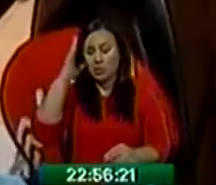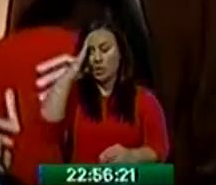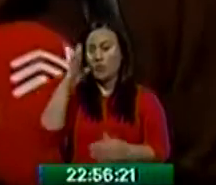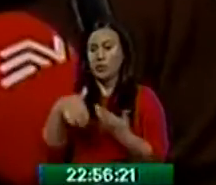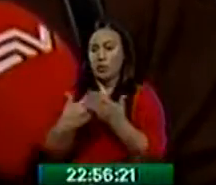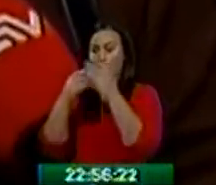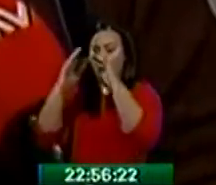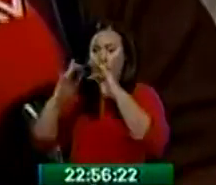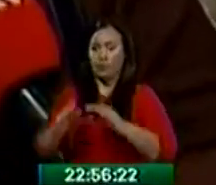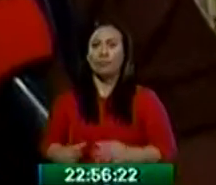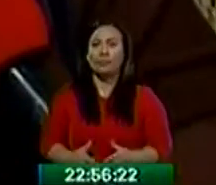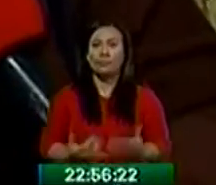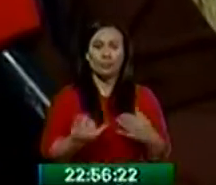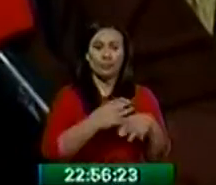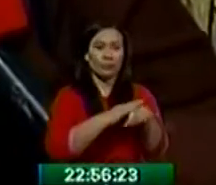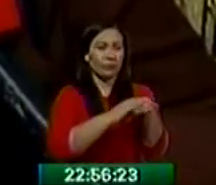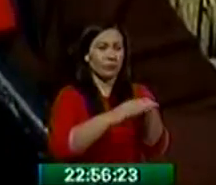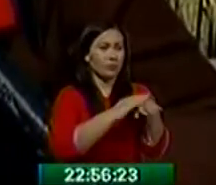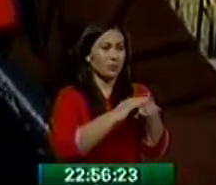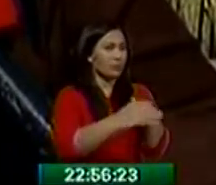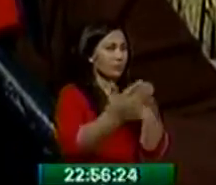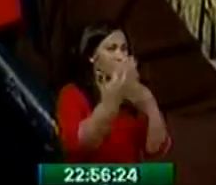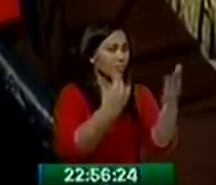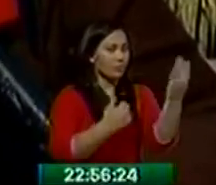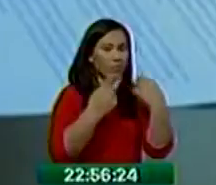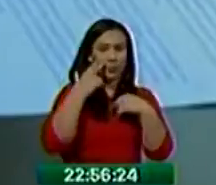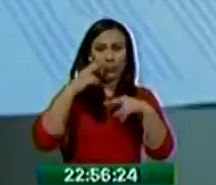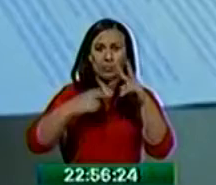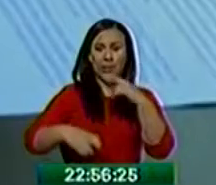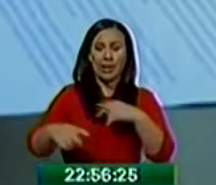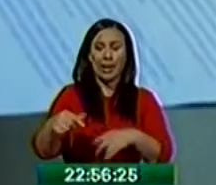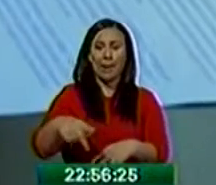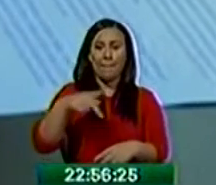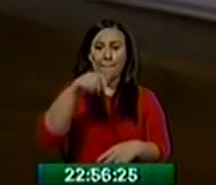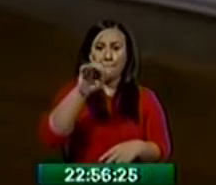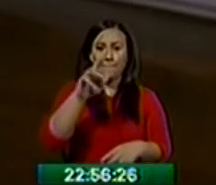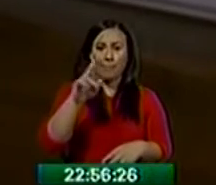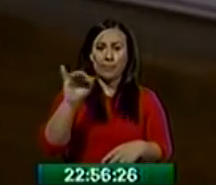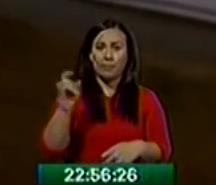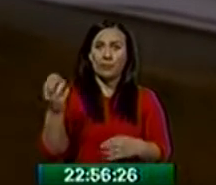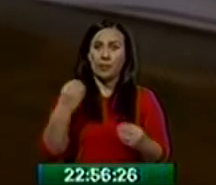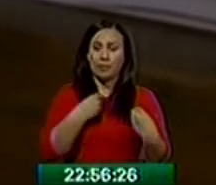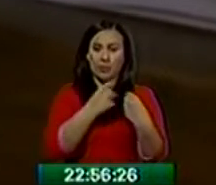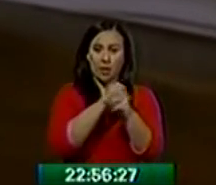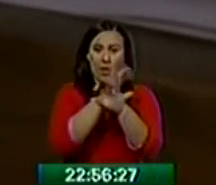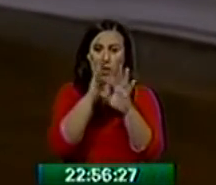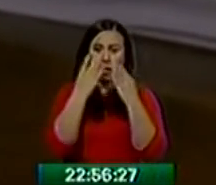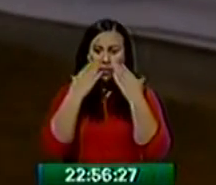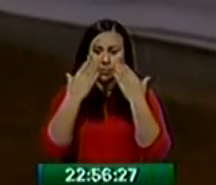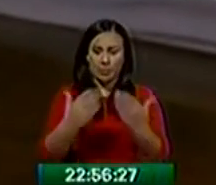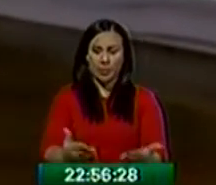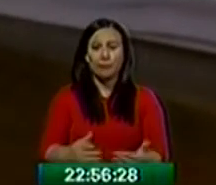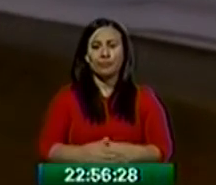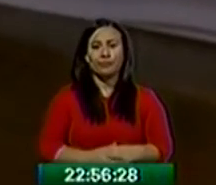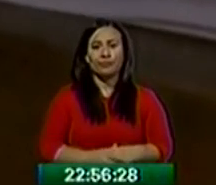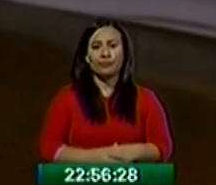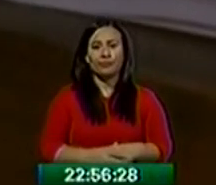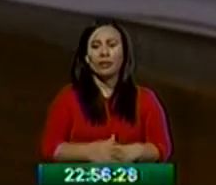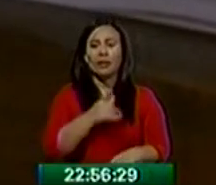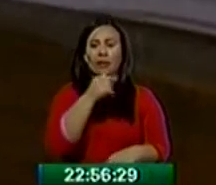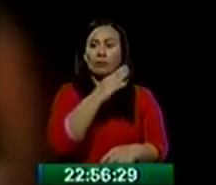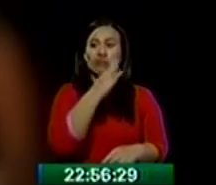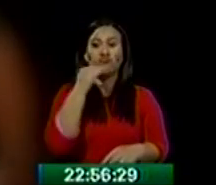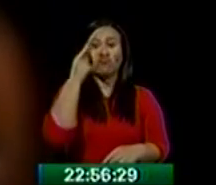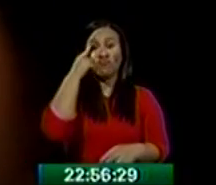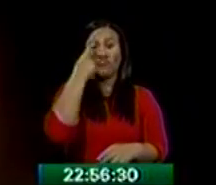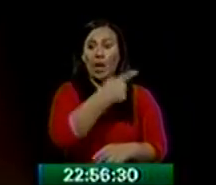caso. Convocatoria que para la viuda del general Gabela, Patricia Ochoa, es pieza clave dentro de esta investigación, pues señala que fue Correa quien